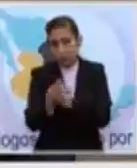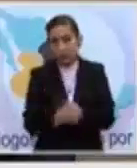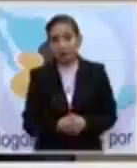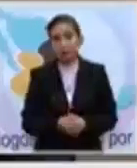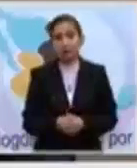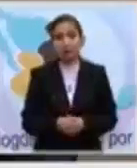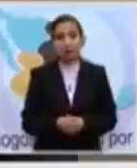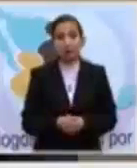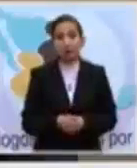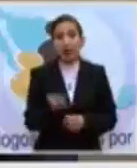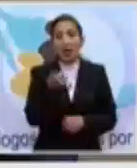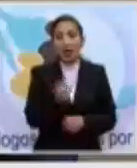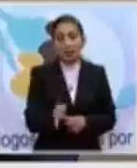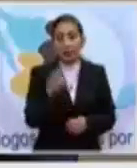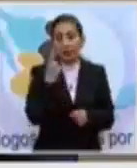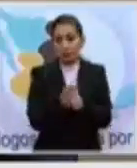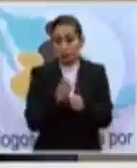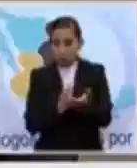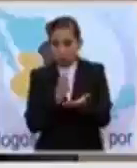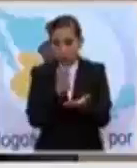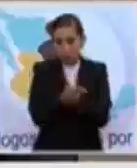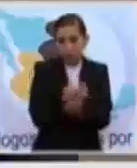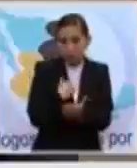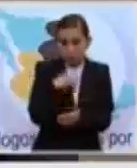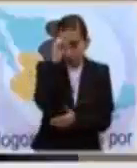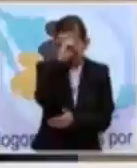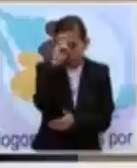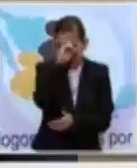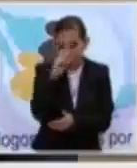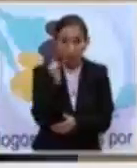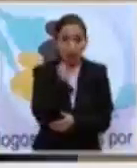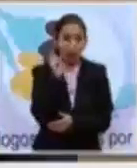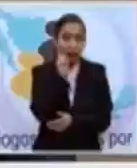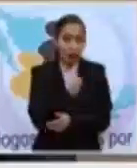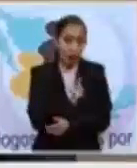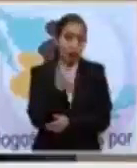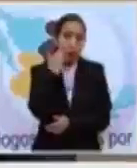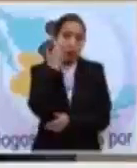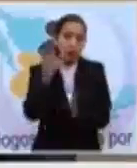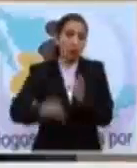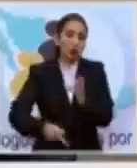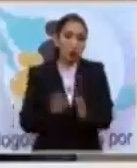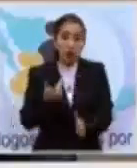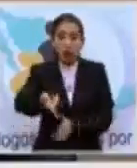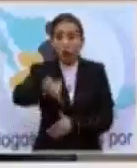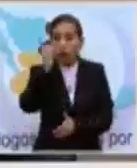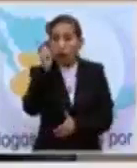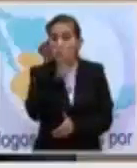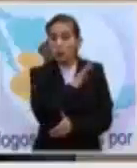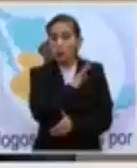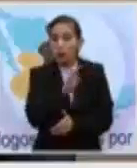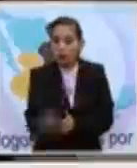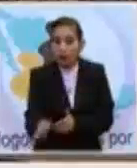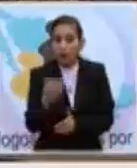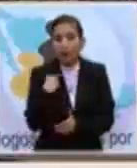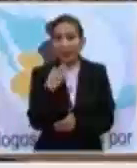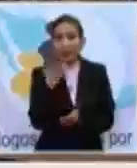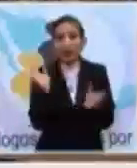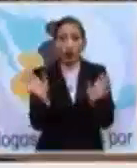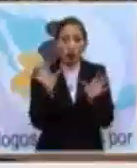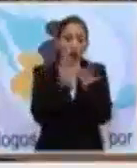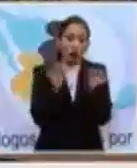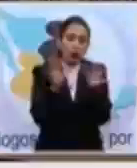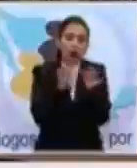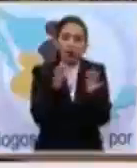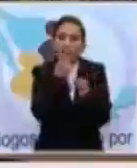abril. Así que en esta primera intervención, senadora Maki, quisiera yo insistir, ojalá pudiera usted documentar mejor